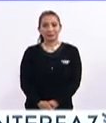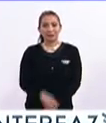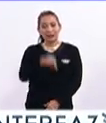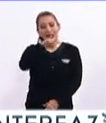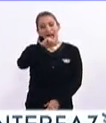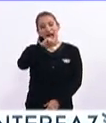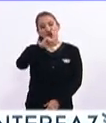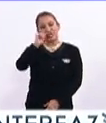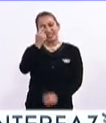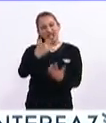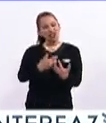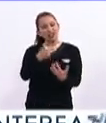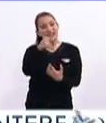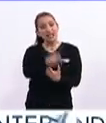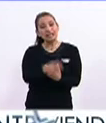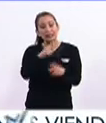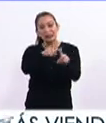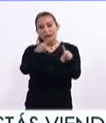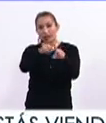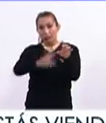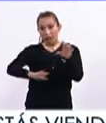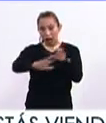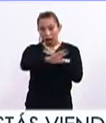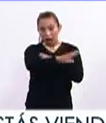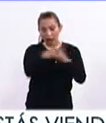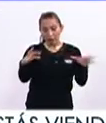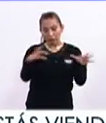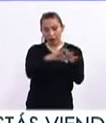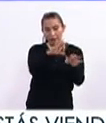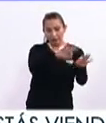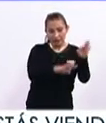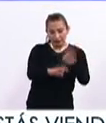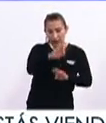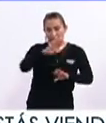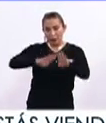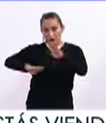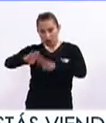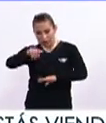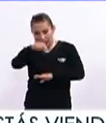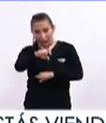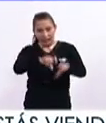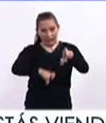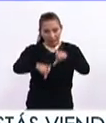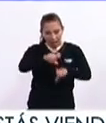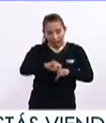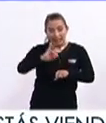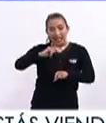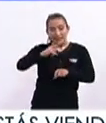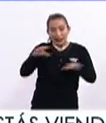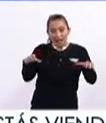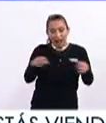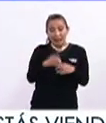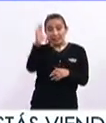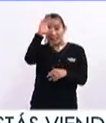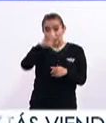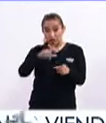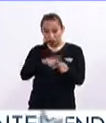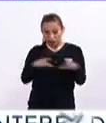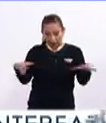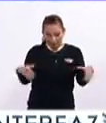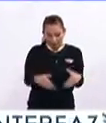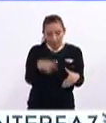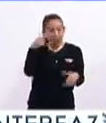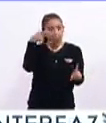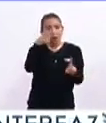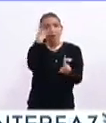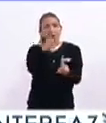La nanotecnología es una multidisciplina donde se conjuntan la física, la biología, química, ingeniería y ciencias sociales.